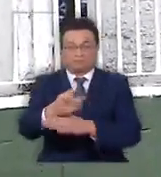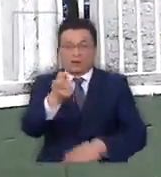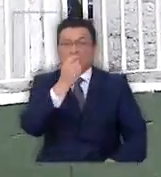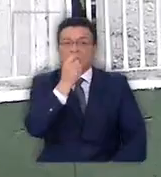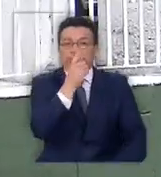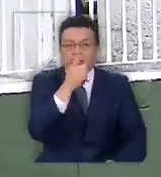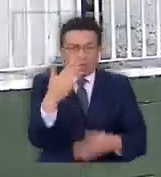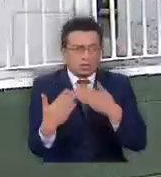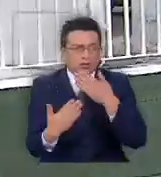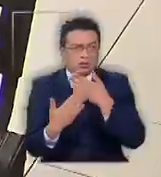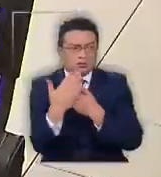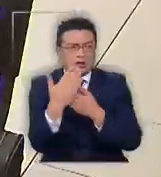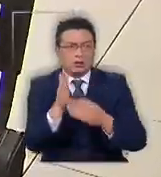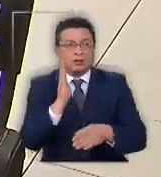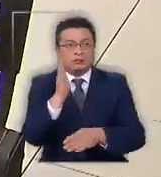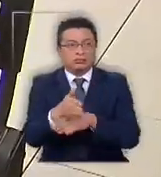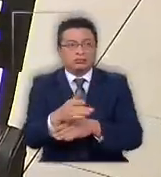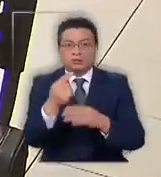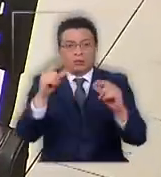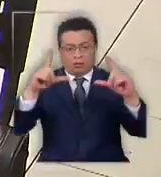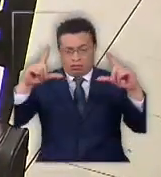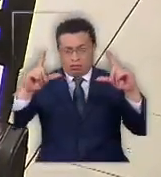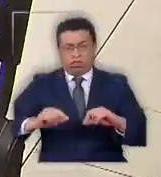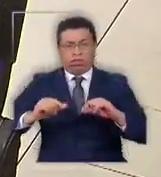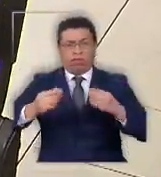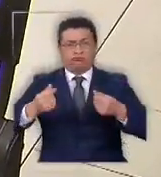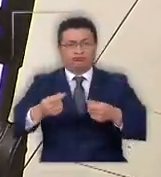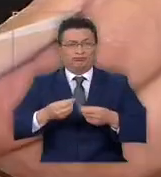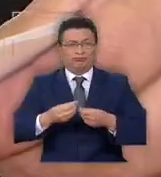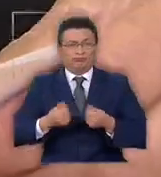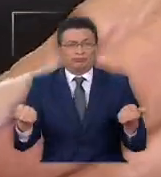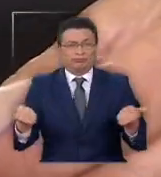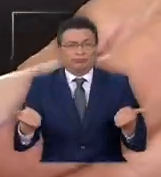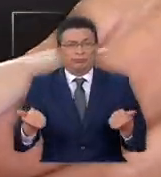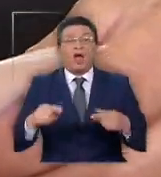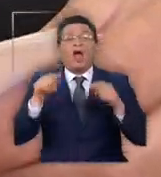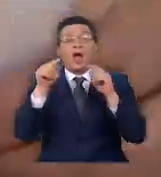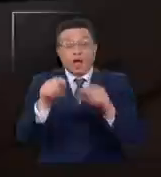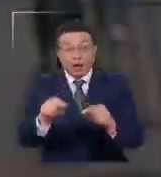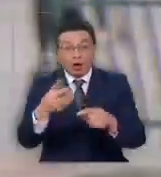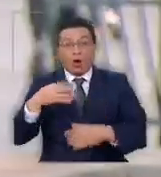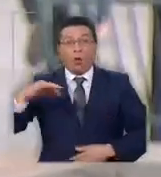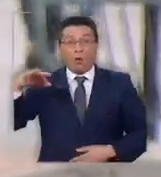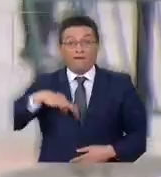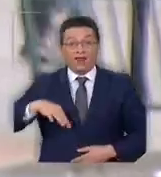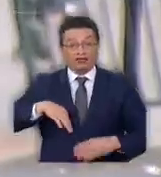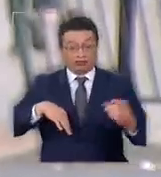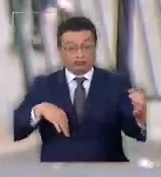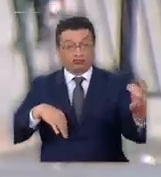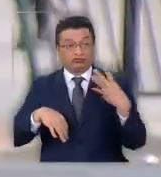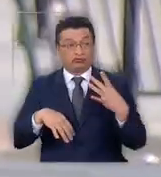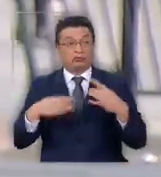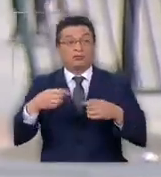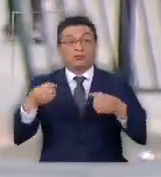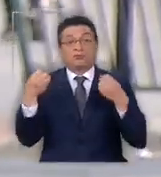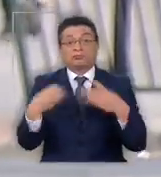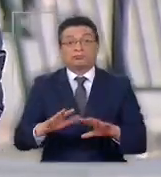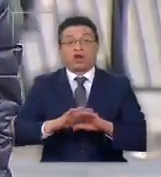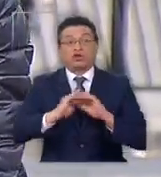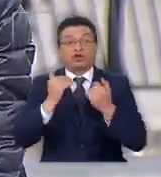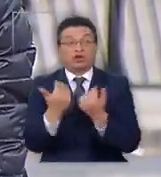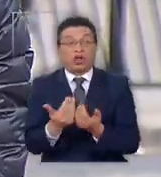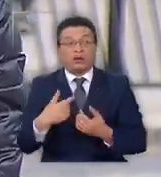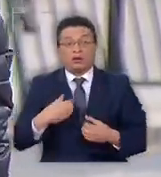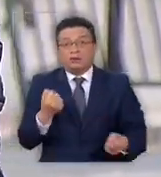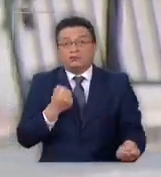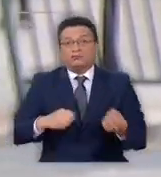denuncia a primera hora. La dejaron sin un peso. Me habían depositado mi jubilación ahí y me la quitaron toda mi plata. Y estoy